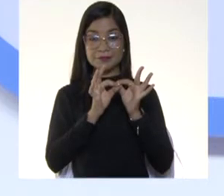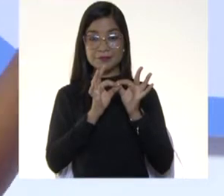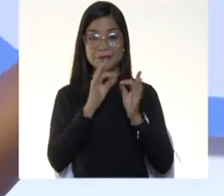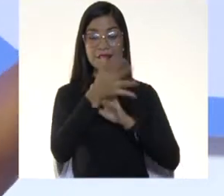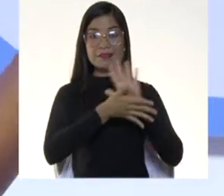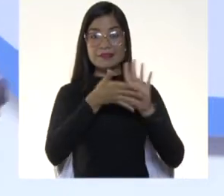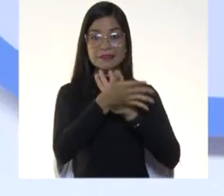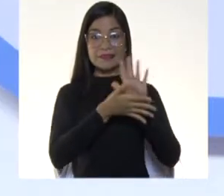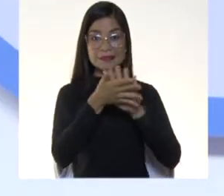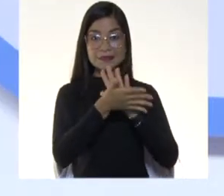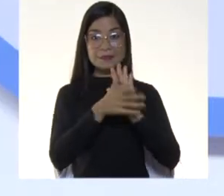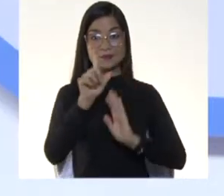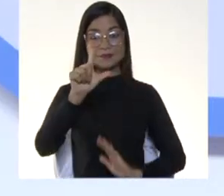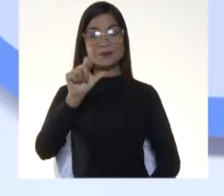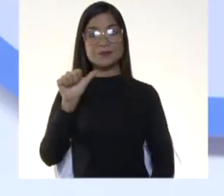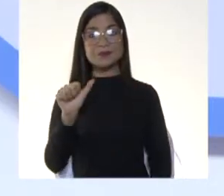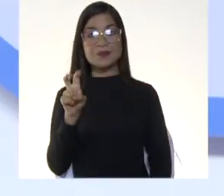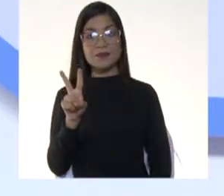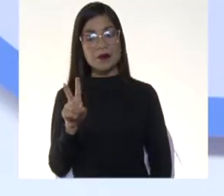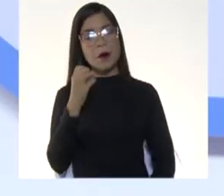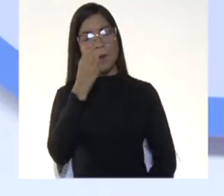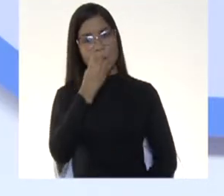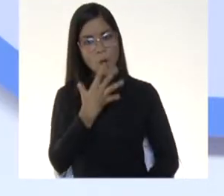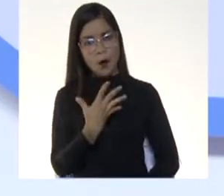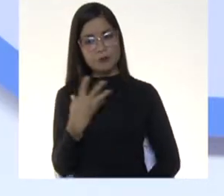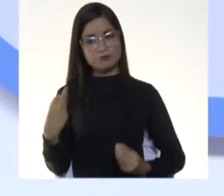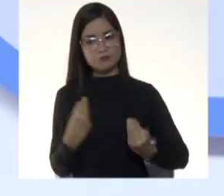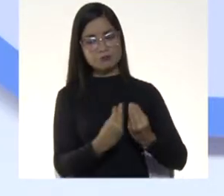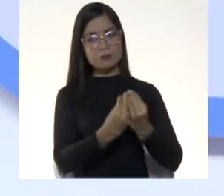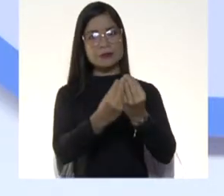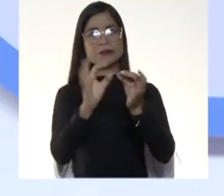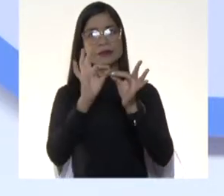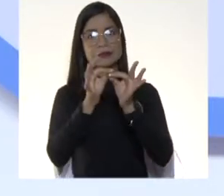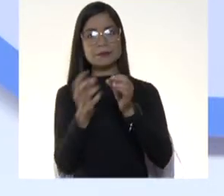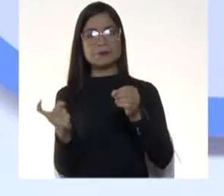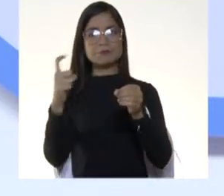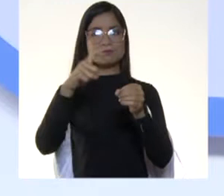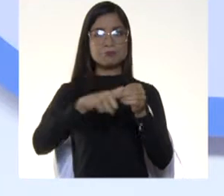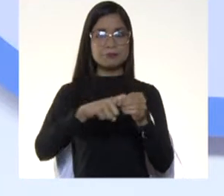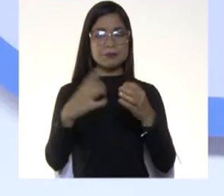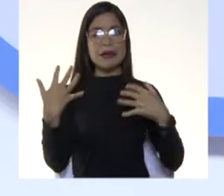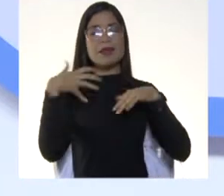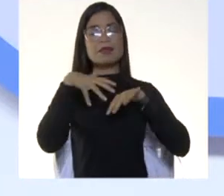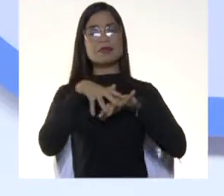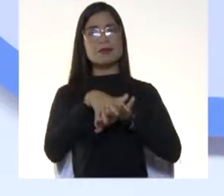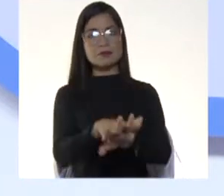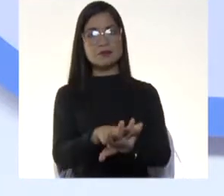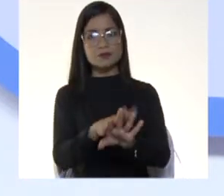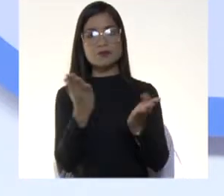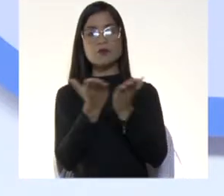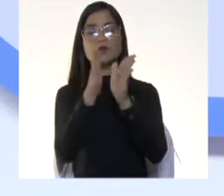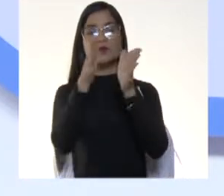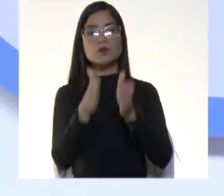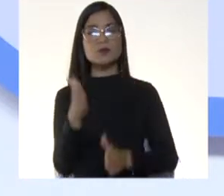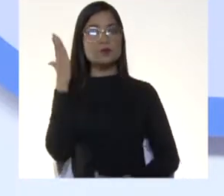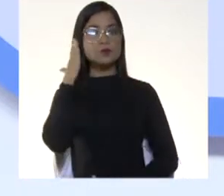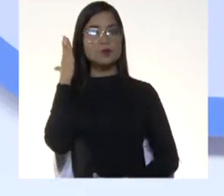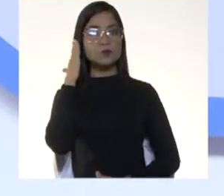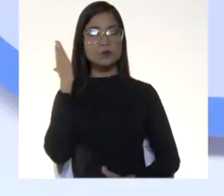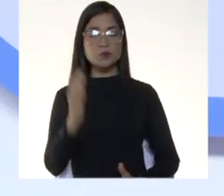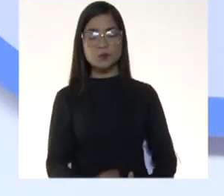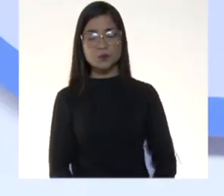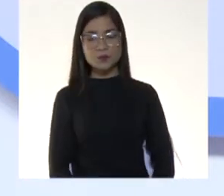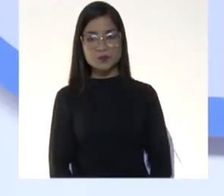venezolana. Un placer otra vez contar con la compañía de ellos acá para la inclusión de nuestros chicos y chicas con